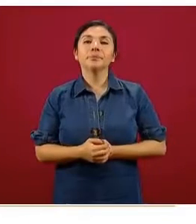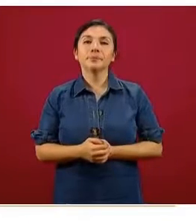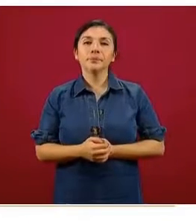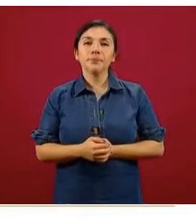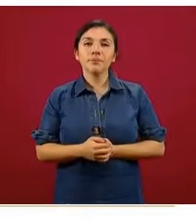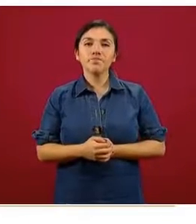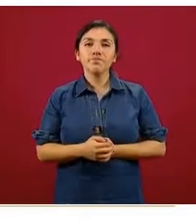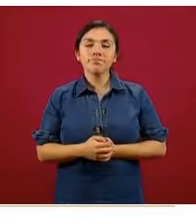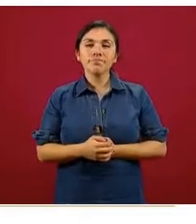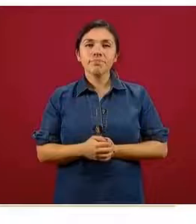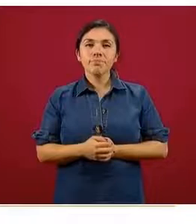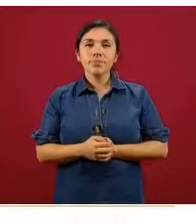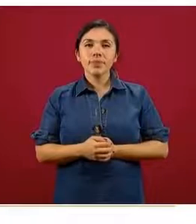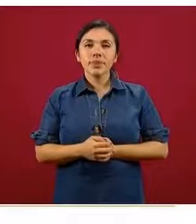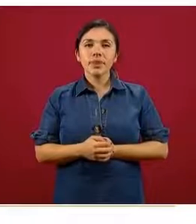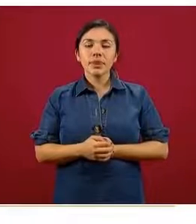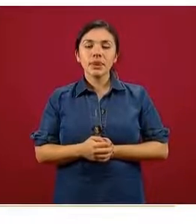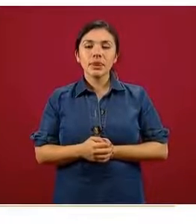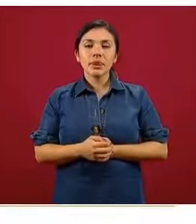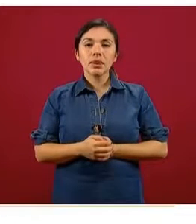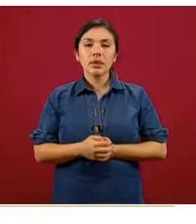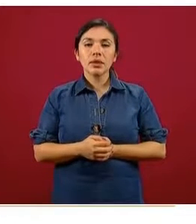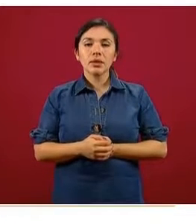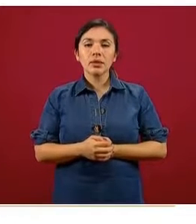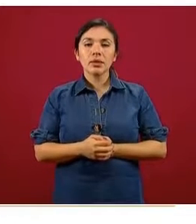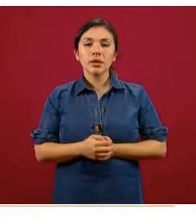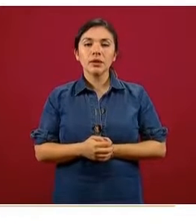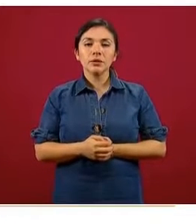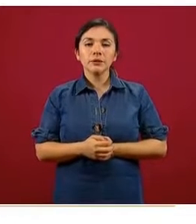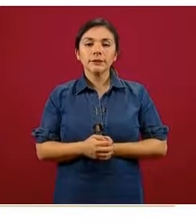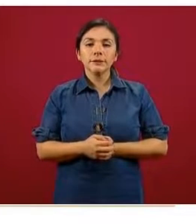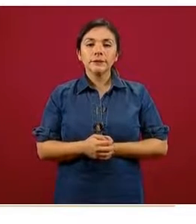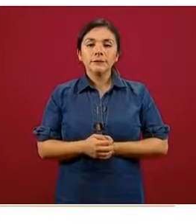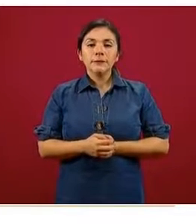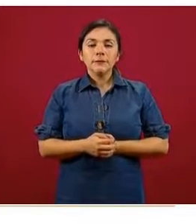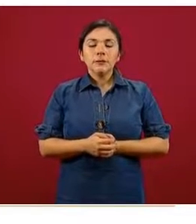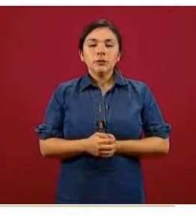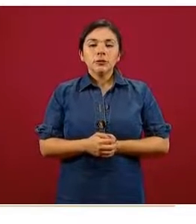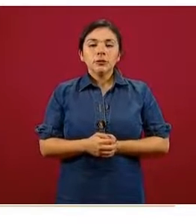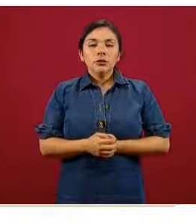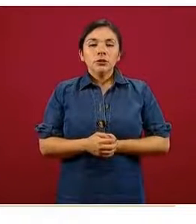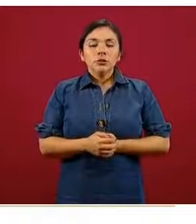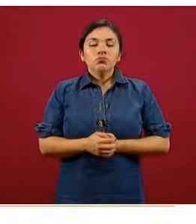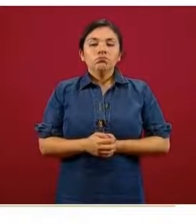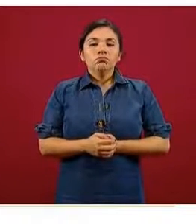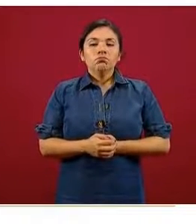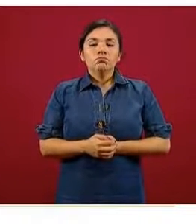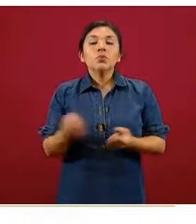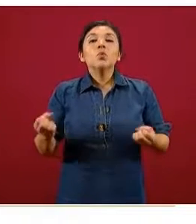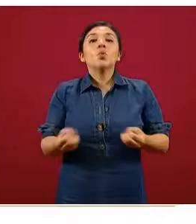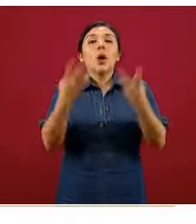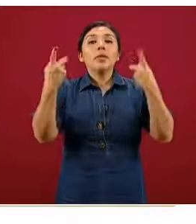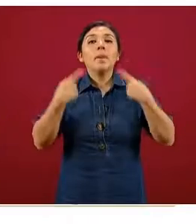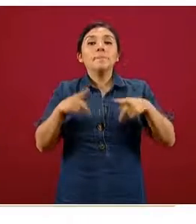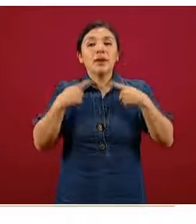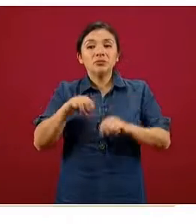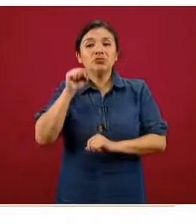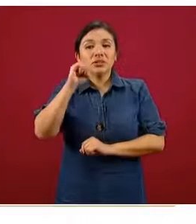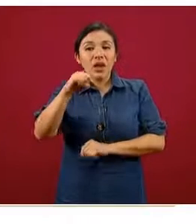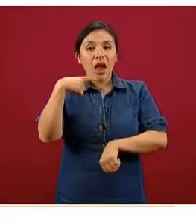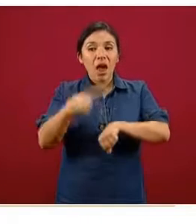siguiente diapositiva. Nuestra curva epidémica, tenemos nuestros casos confirmados en